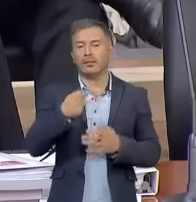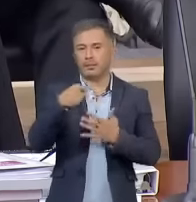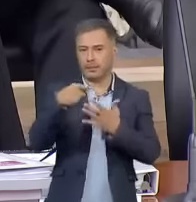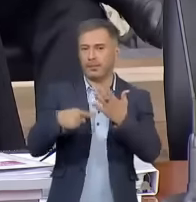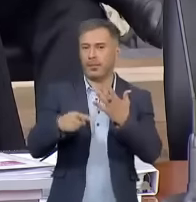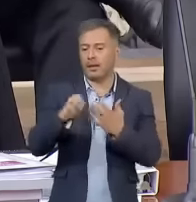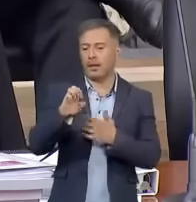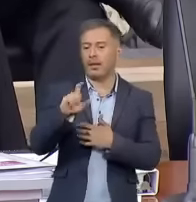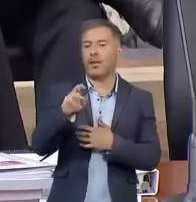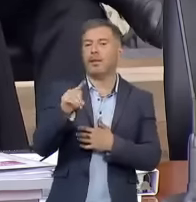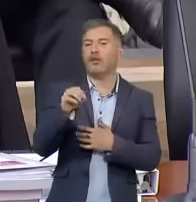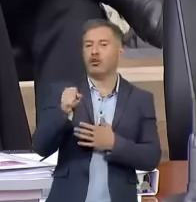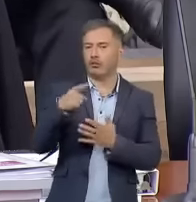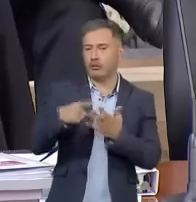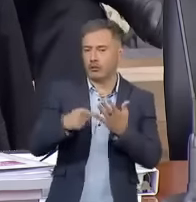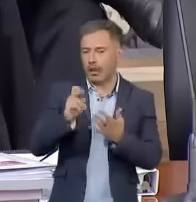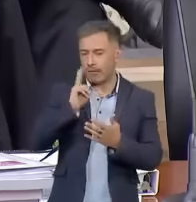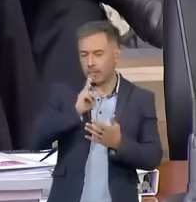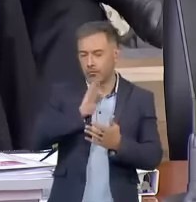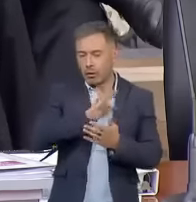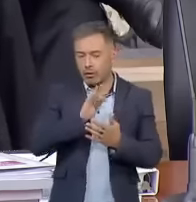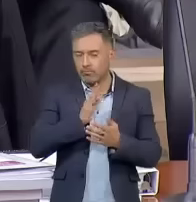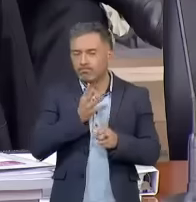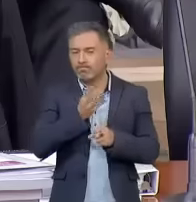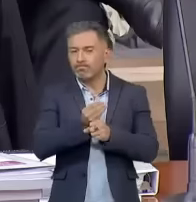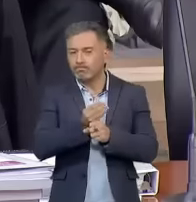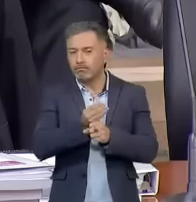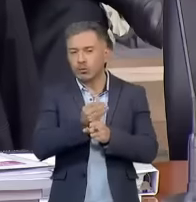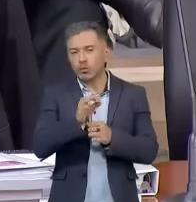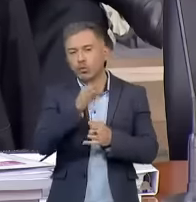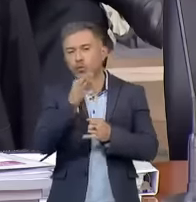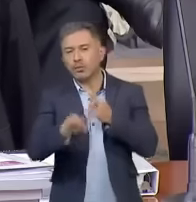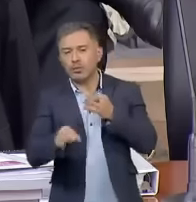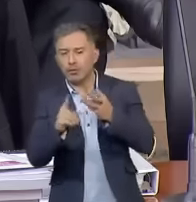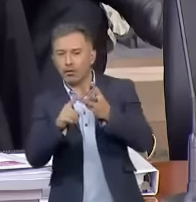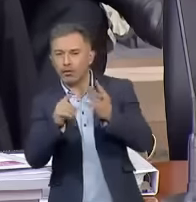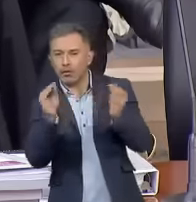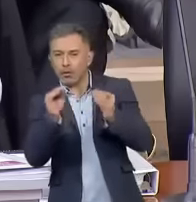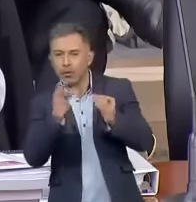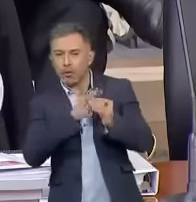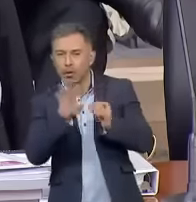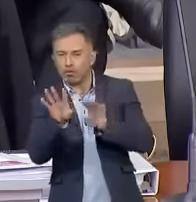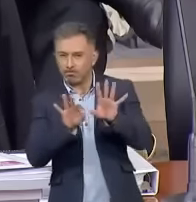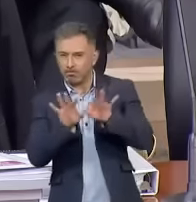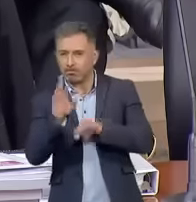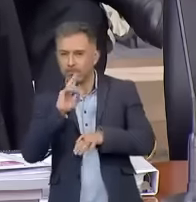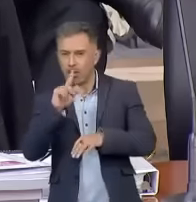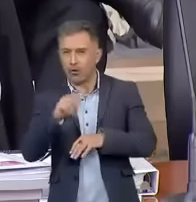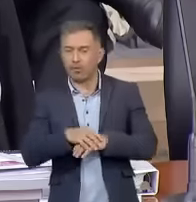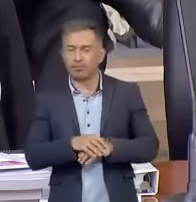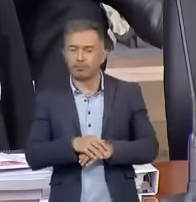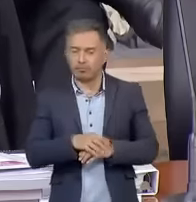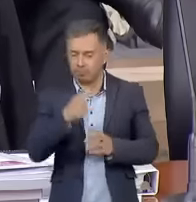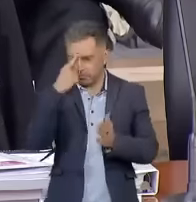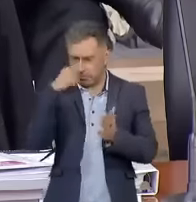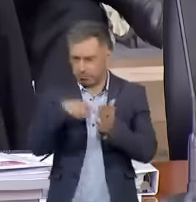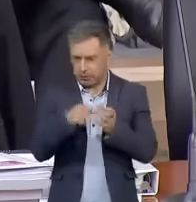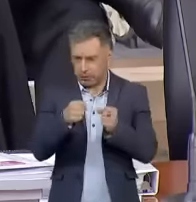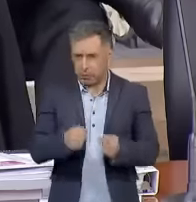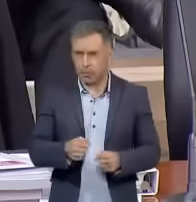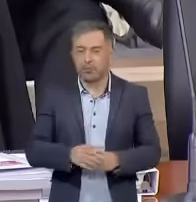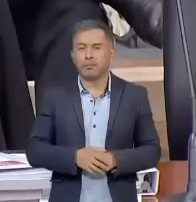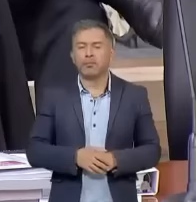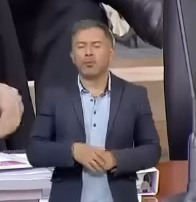poder mejorar las decisiones en el último debate seguramente Yo quiero este